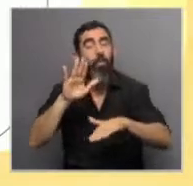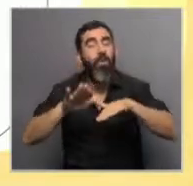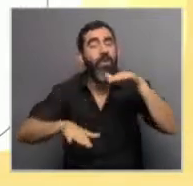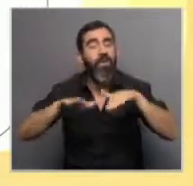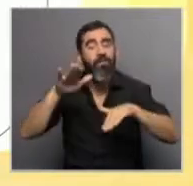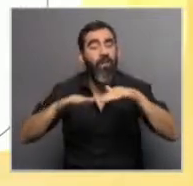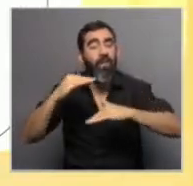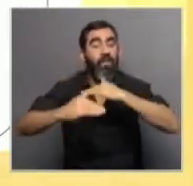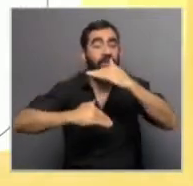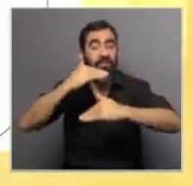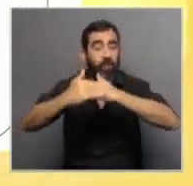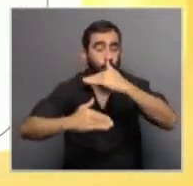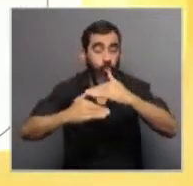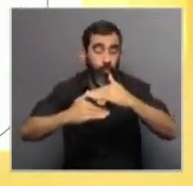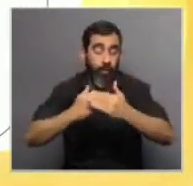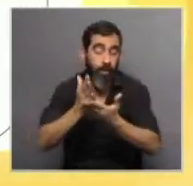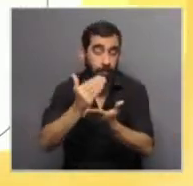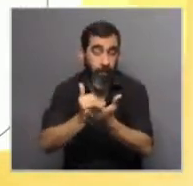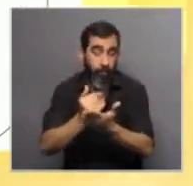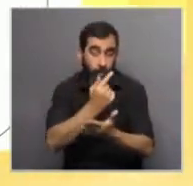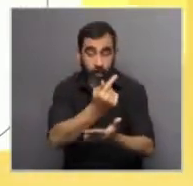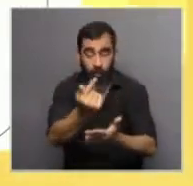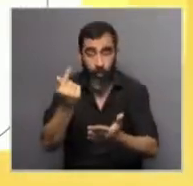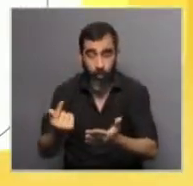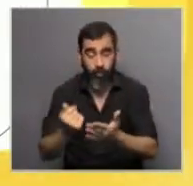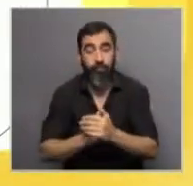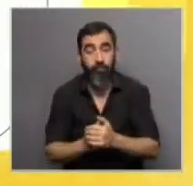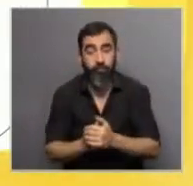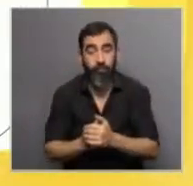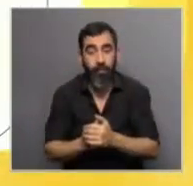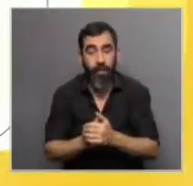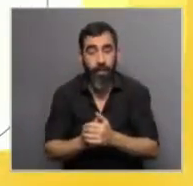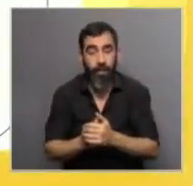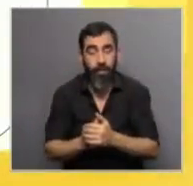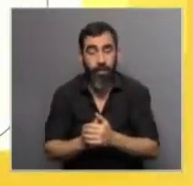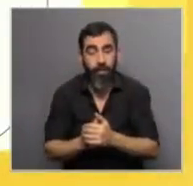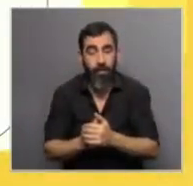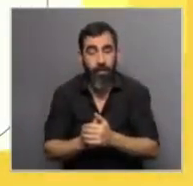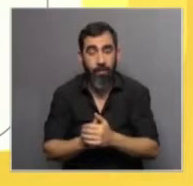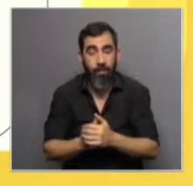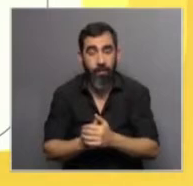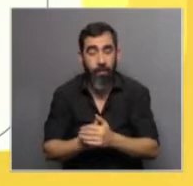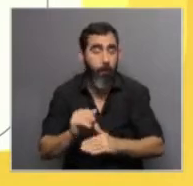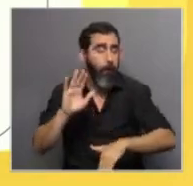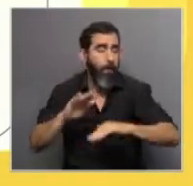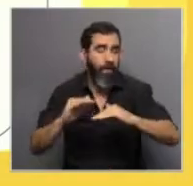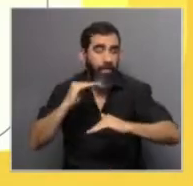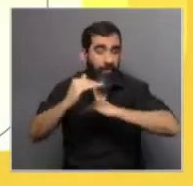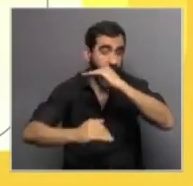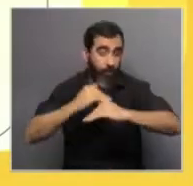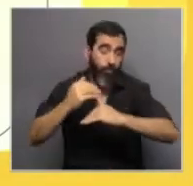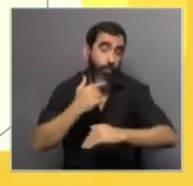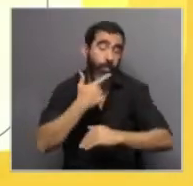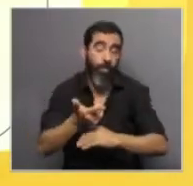de desarrollo de cada departamento. Claro. Los que tienen mayor índice de desarrollo, por